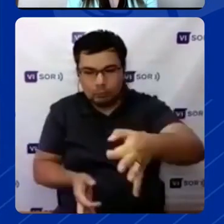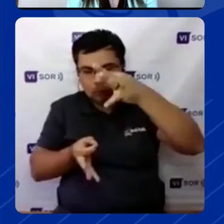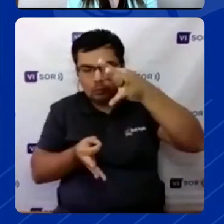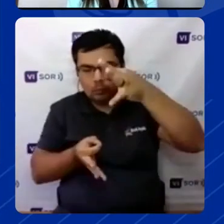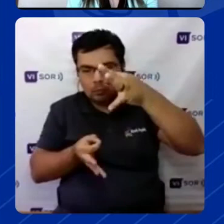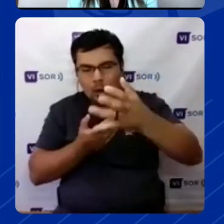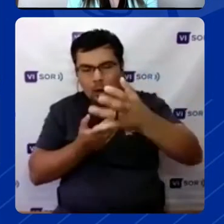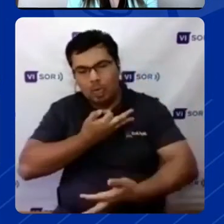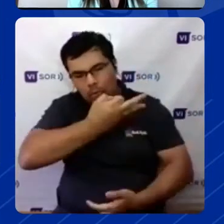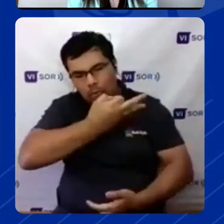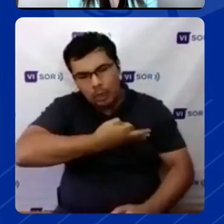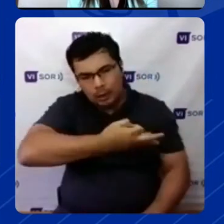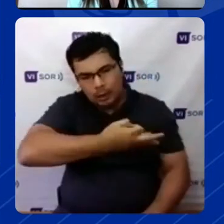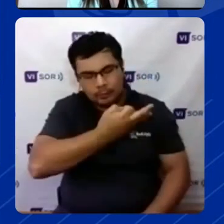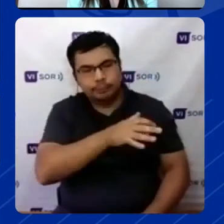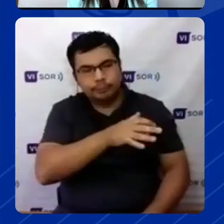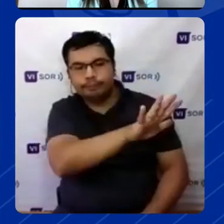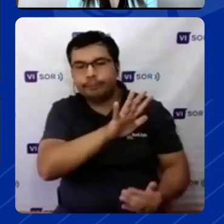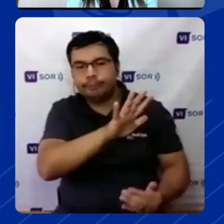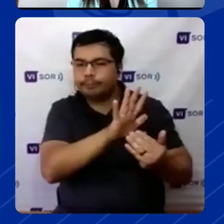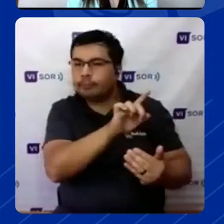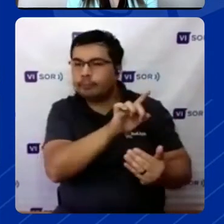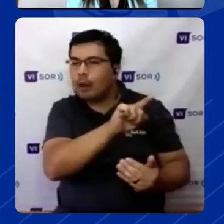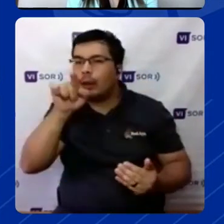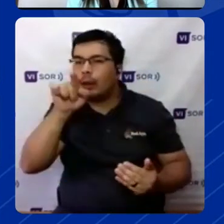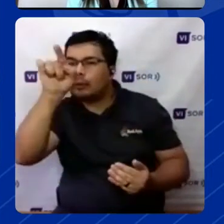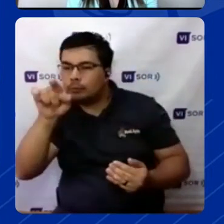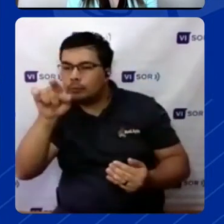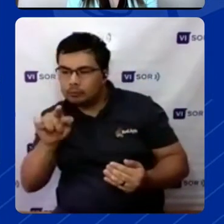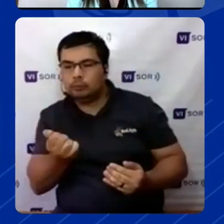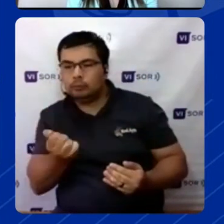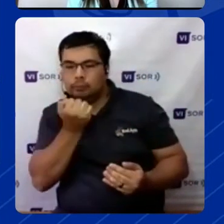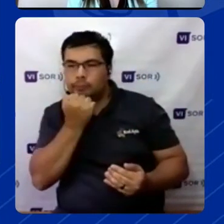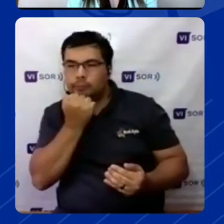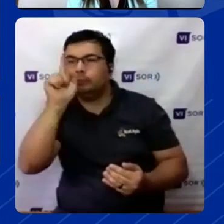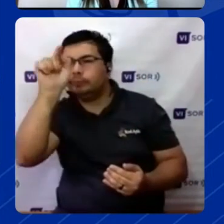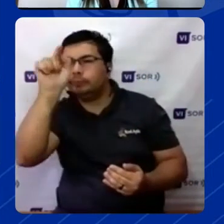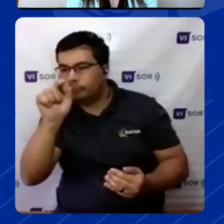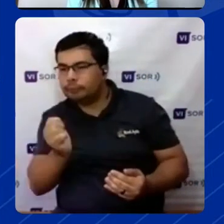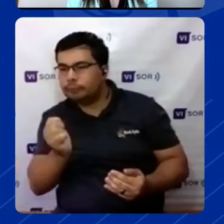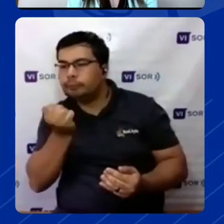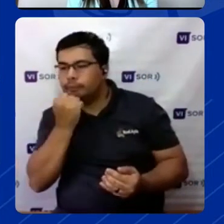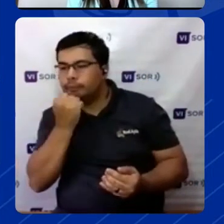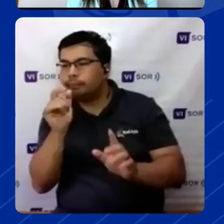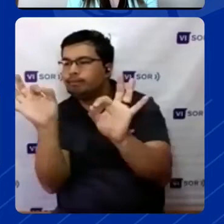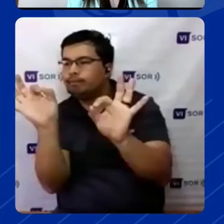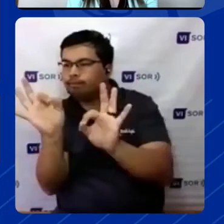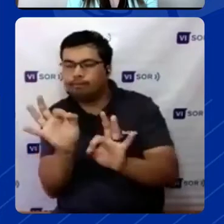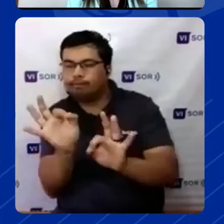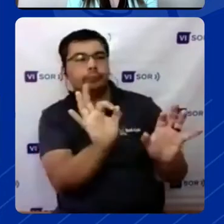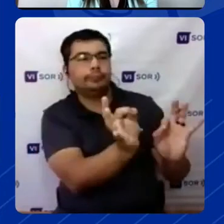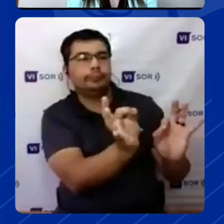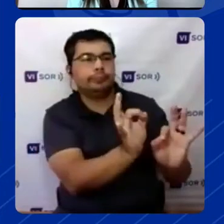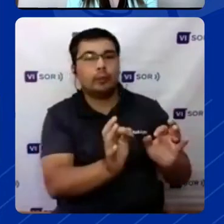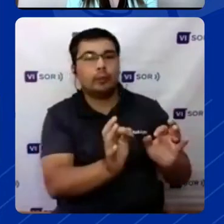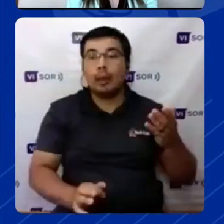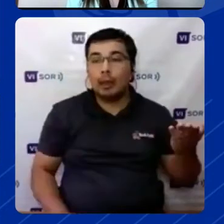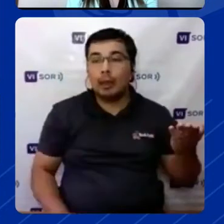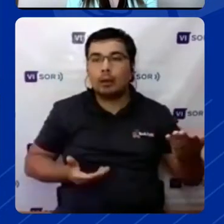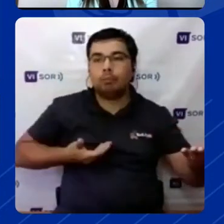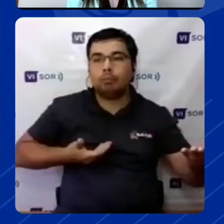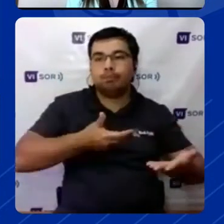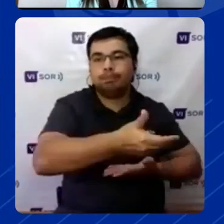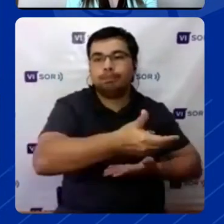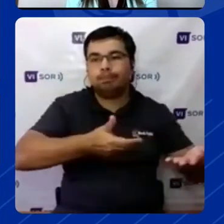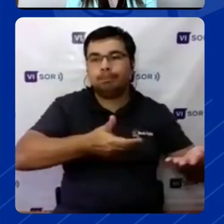a los adaptadores corrigen nuevamente y esto va y viene, ojalá no tanto, pero puede ser